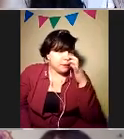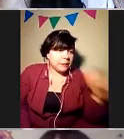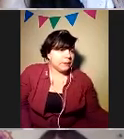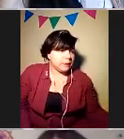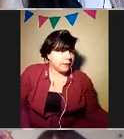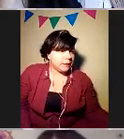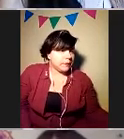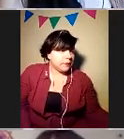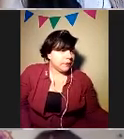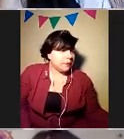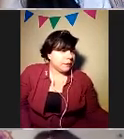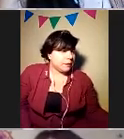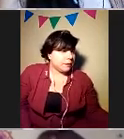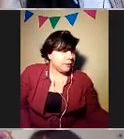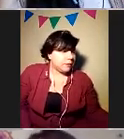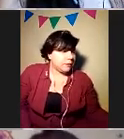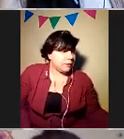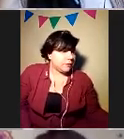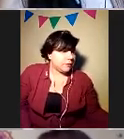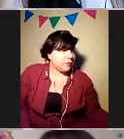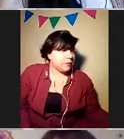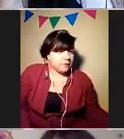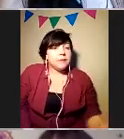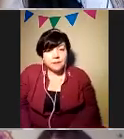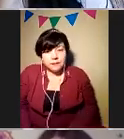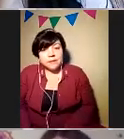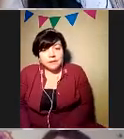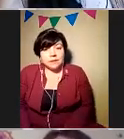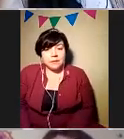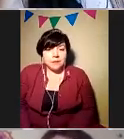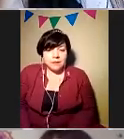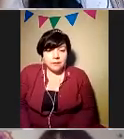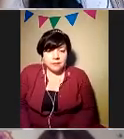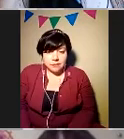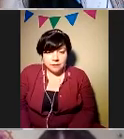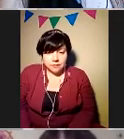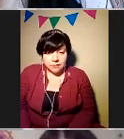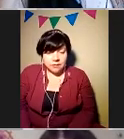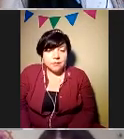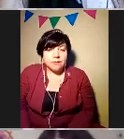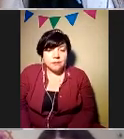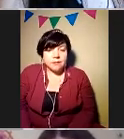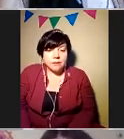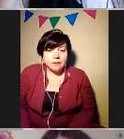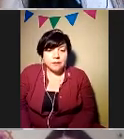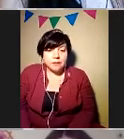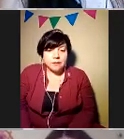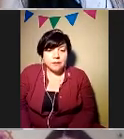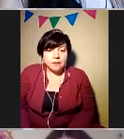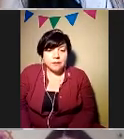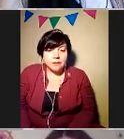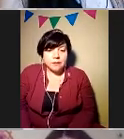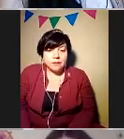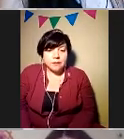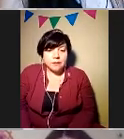ponen, no sé, una chaqueta, es necesario que me compre, como ya, si tenemos oferta, es la semana de la oferta, pero